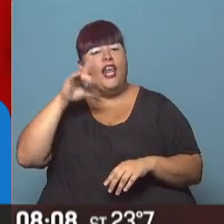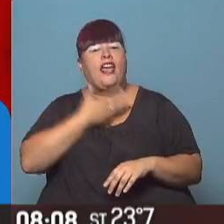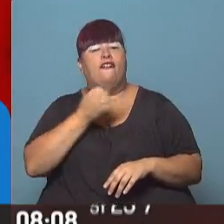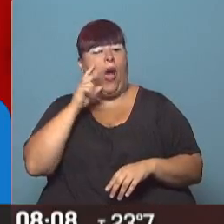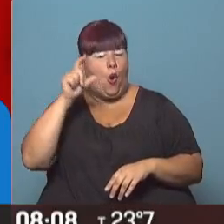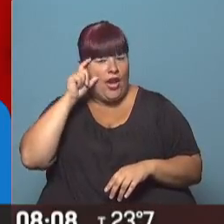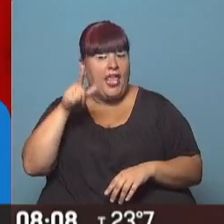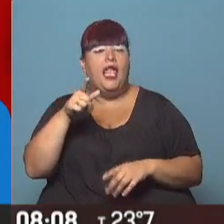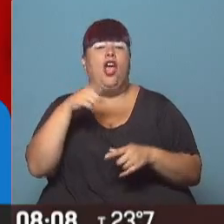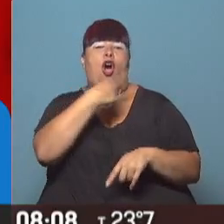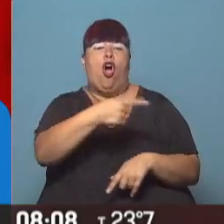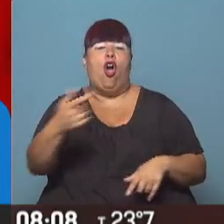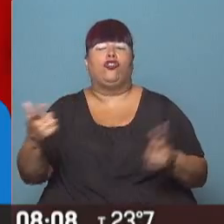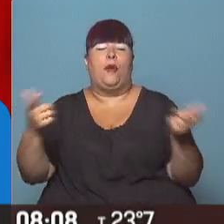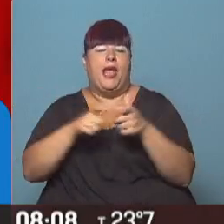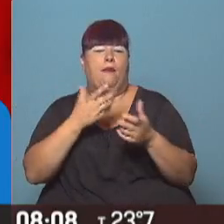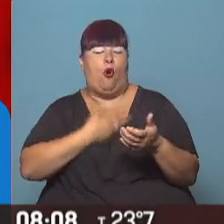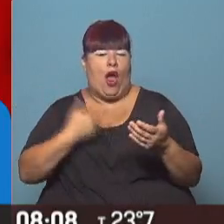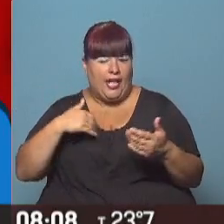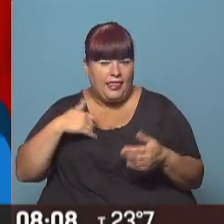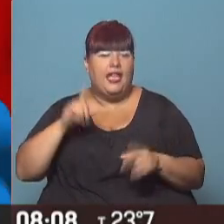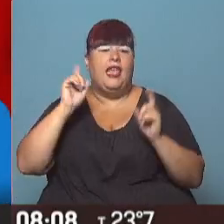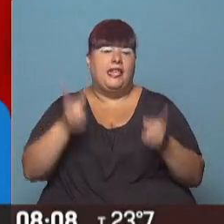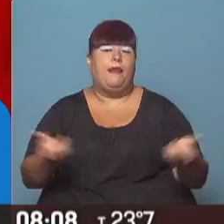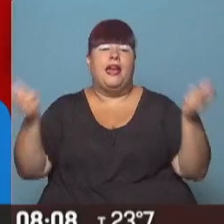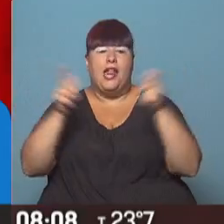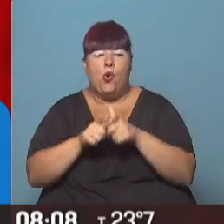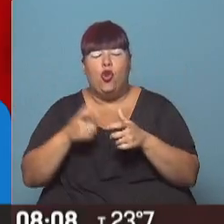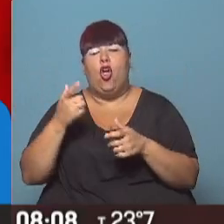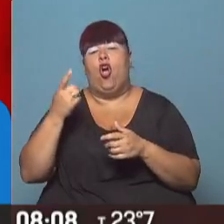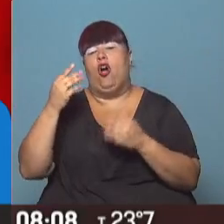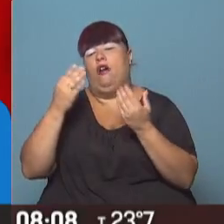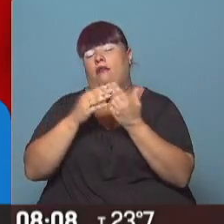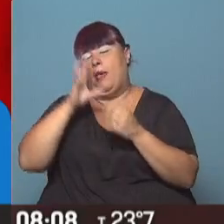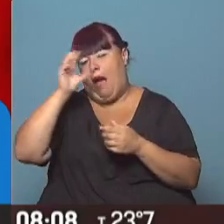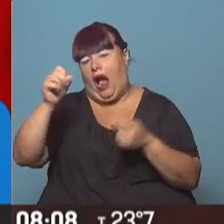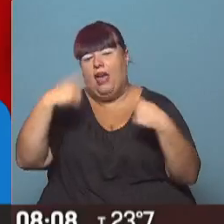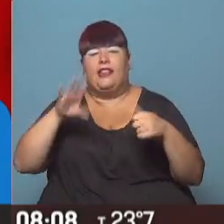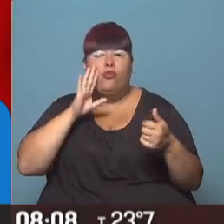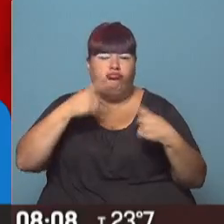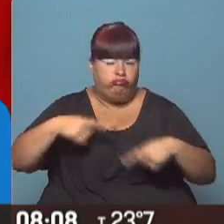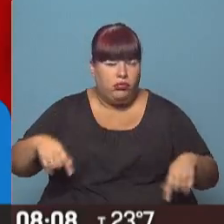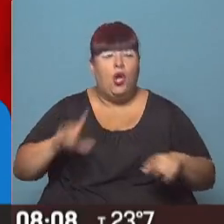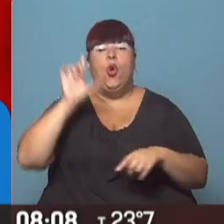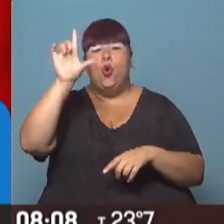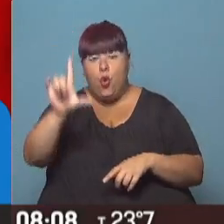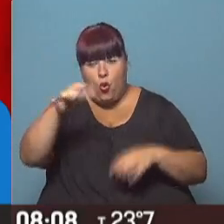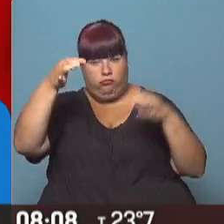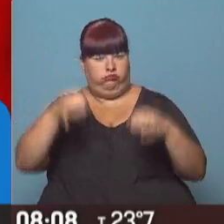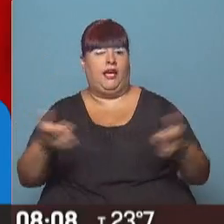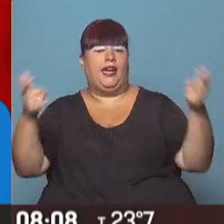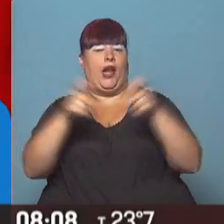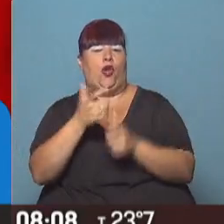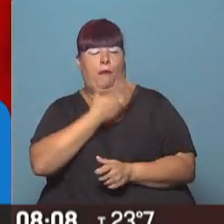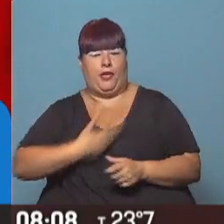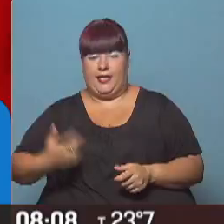Tras reunirse con otros miembros del gobierno argentino, celebrará otra reunión con jefes de misiones diplomáticas estadounidenses y el lunes se reunirá con el